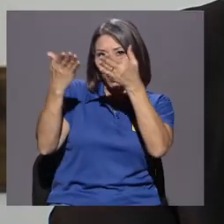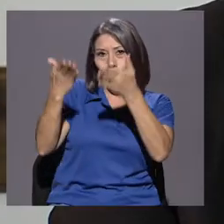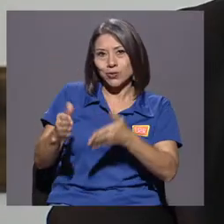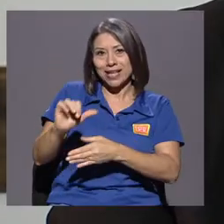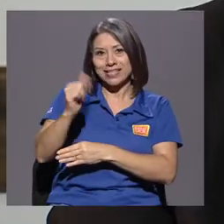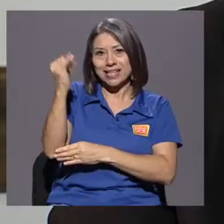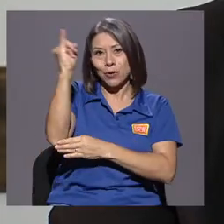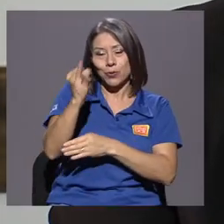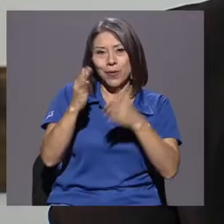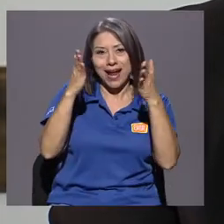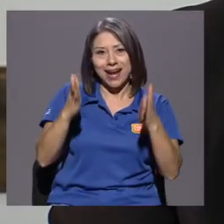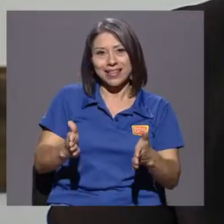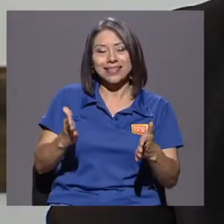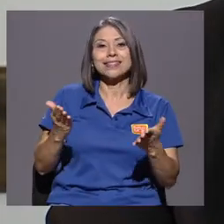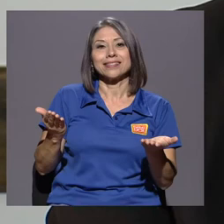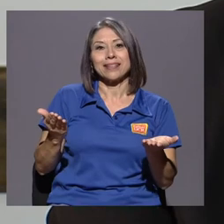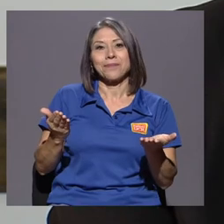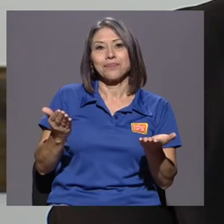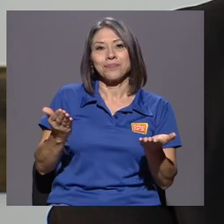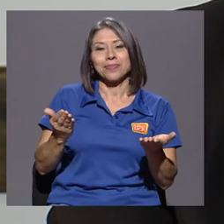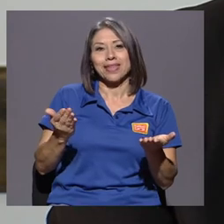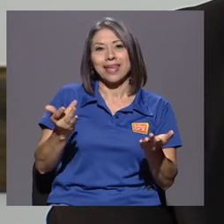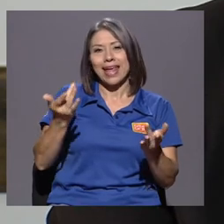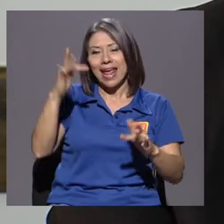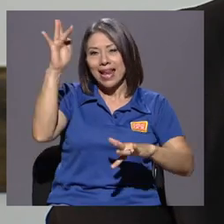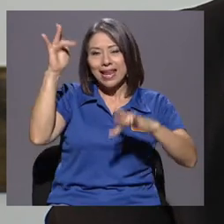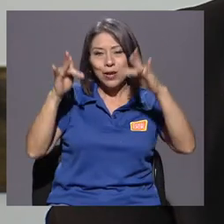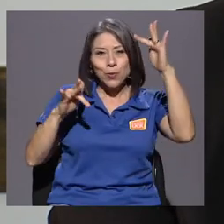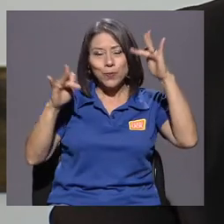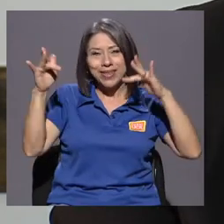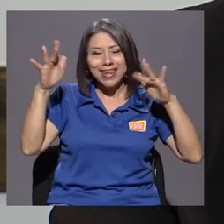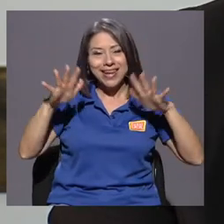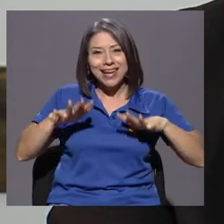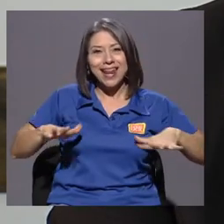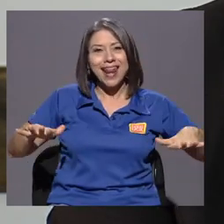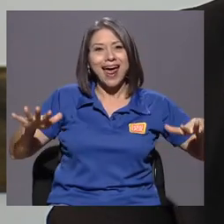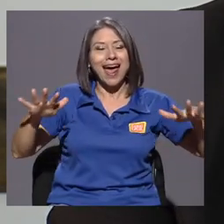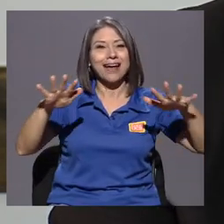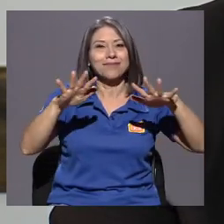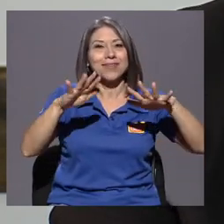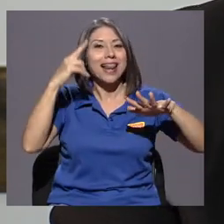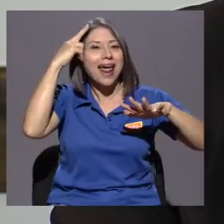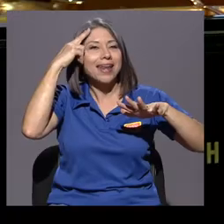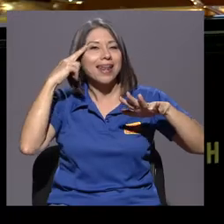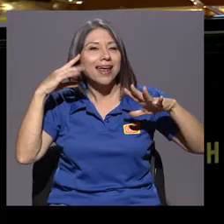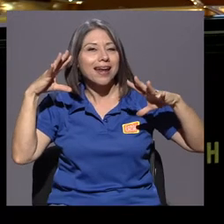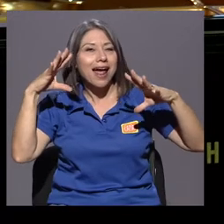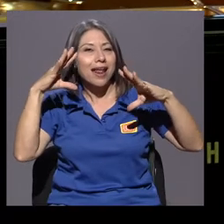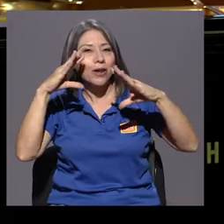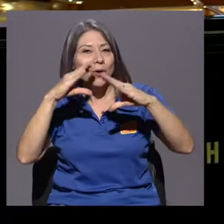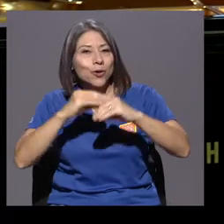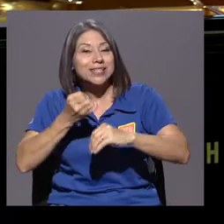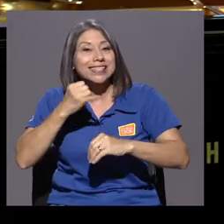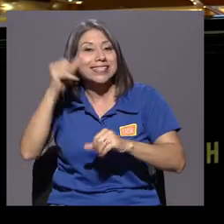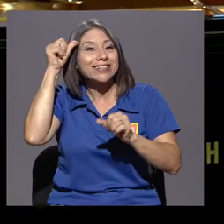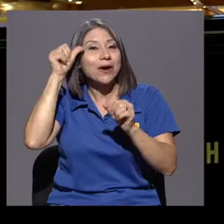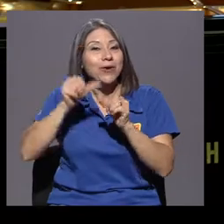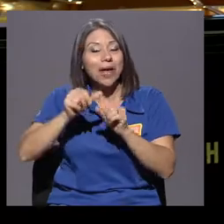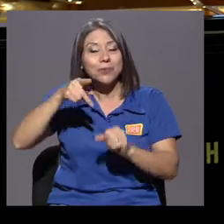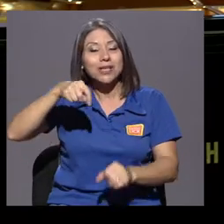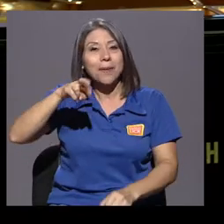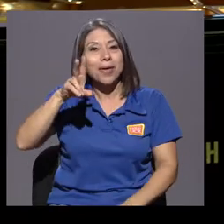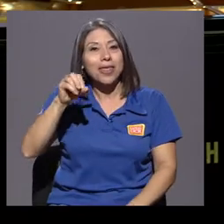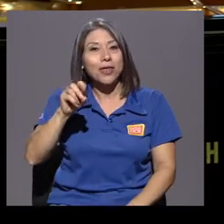otro artista que le ilumina de algún modo la negra noche si recordamos a pedro vargas